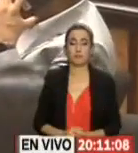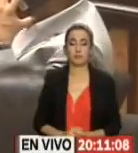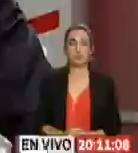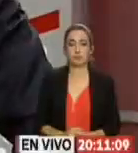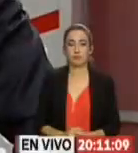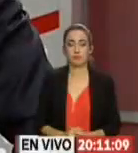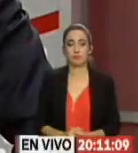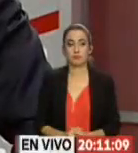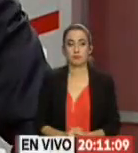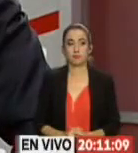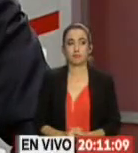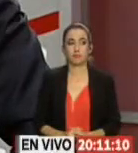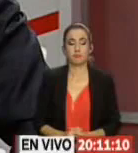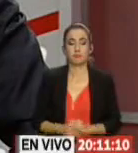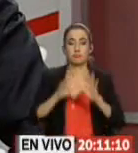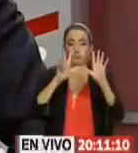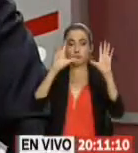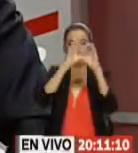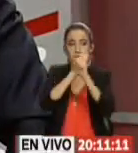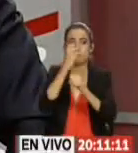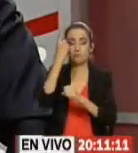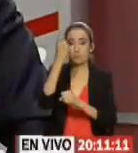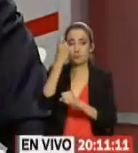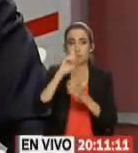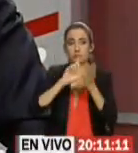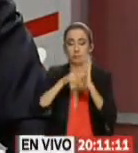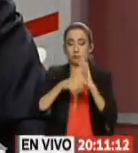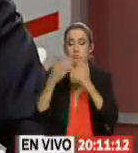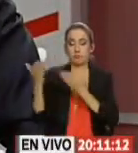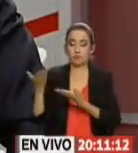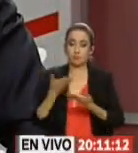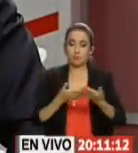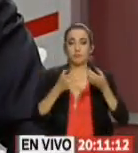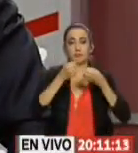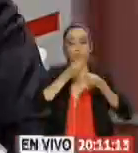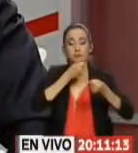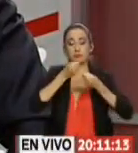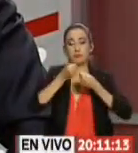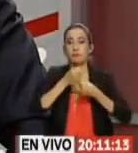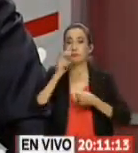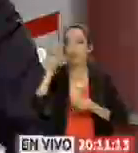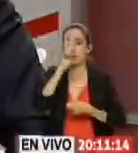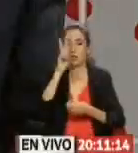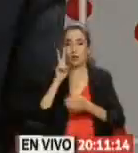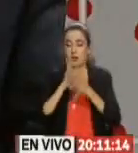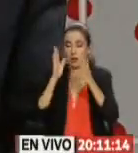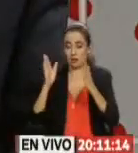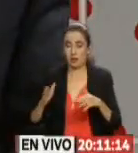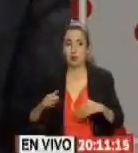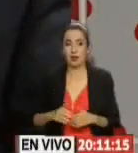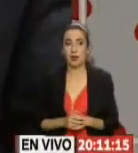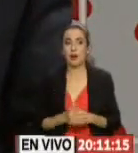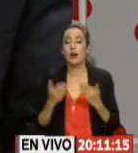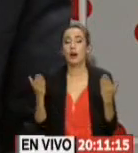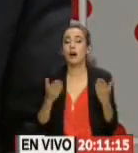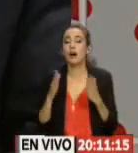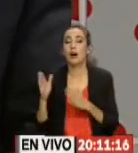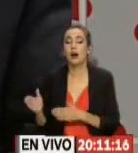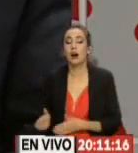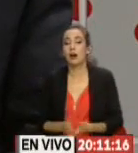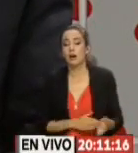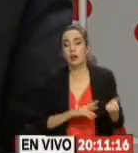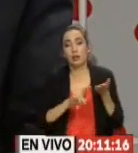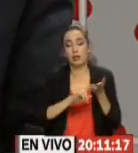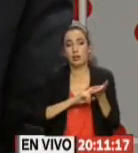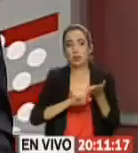Telediario. 20 horas, 11 minutos, y esta noche nos acompaña el consultor venezolano Gustavo Azócar para hablar sobre la reunión